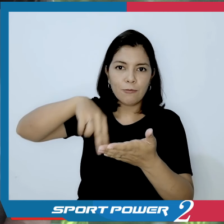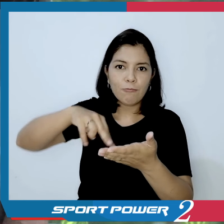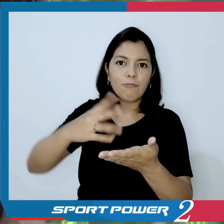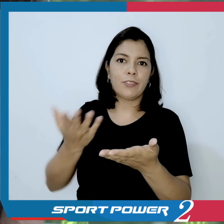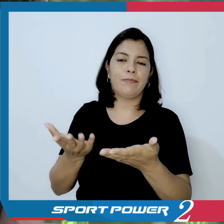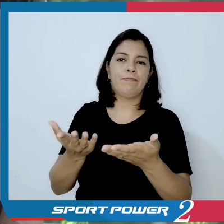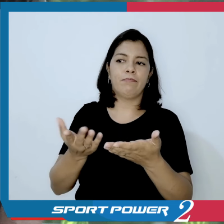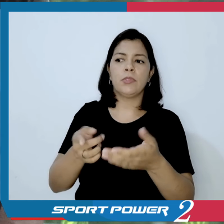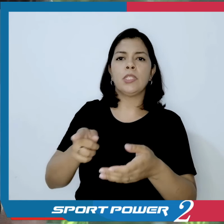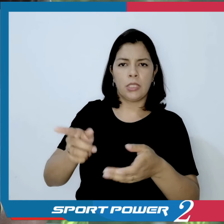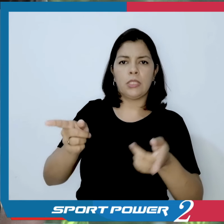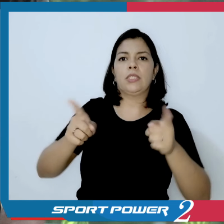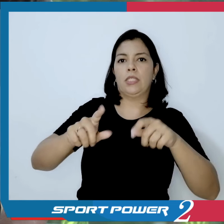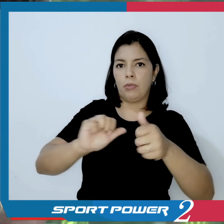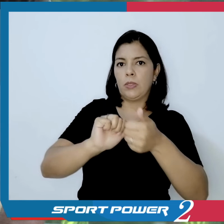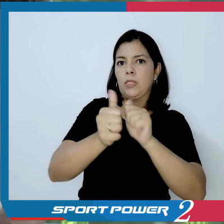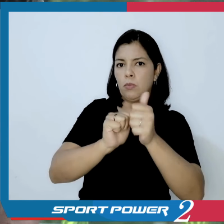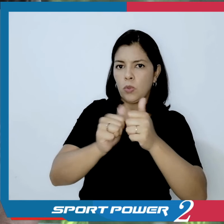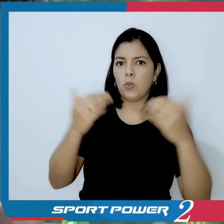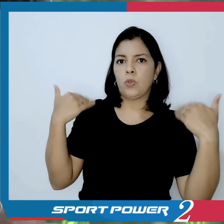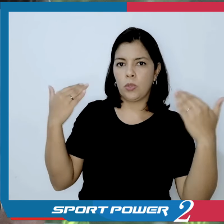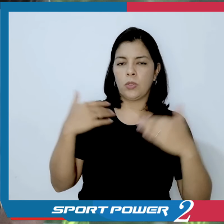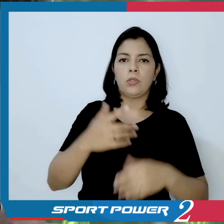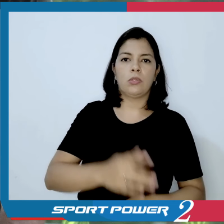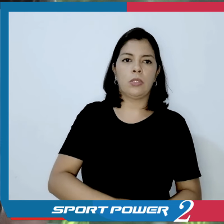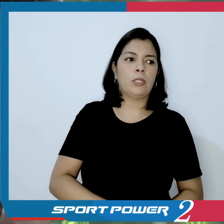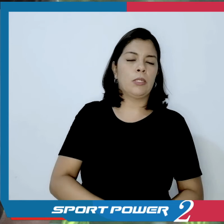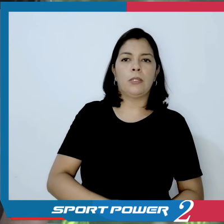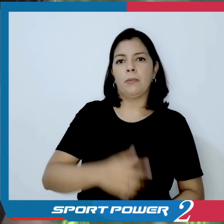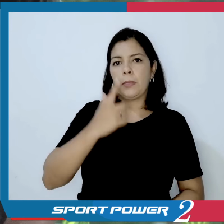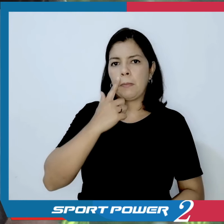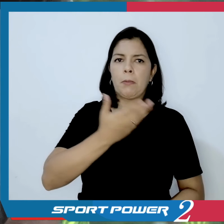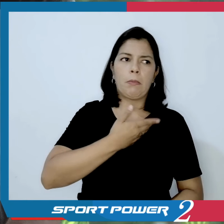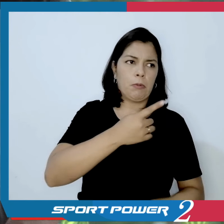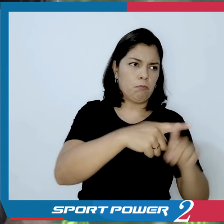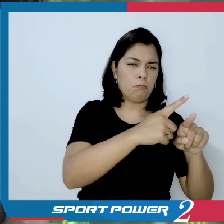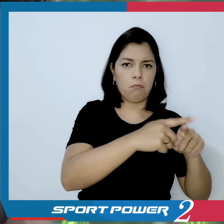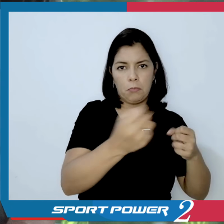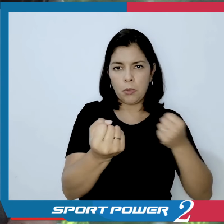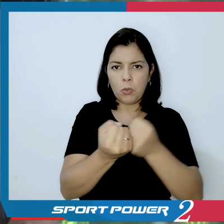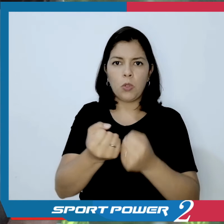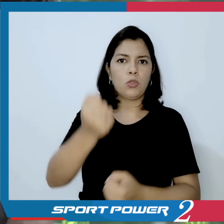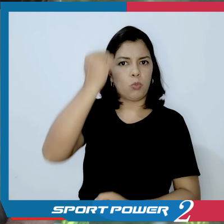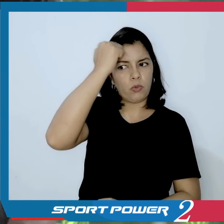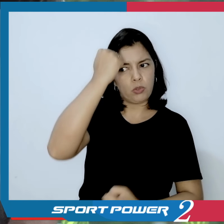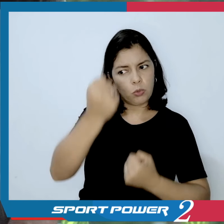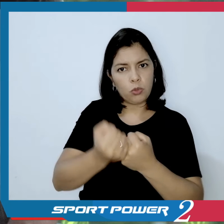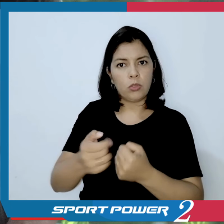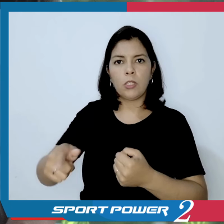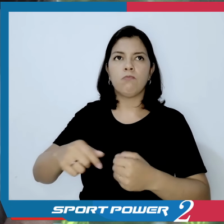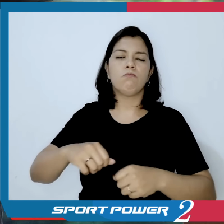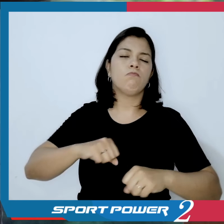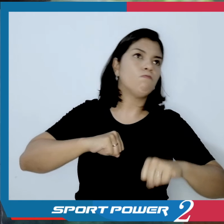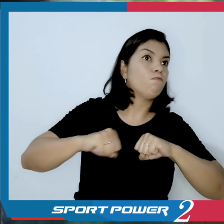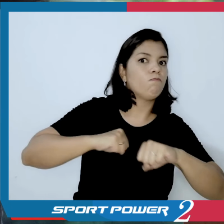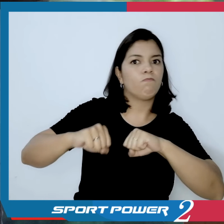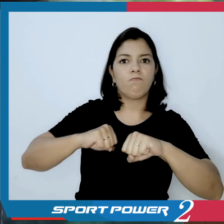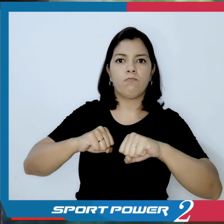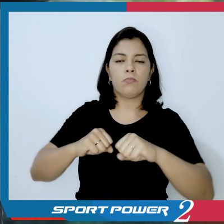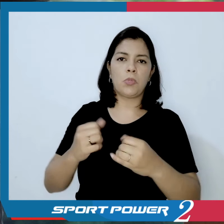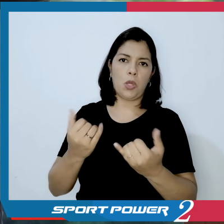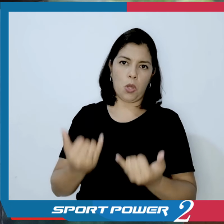sido muy deportista, ha tenido muy buen apoyo de los padres de familia, de los docentes, ha sido un niño muy inquieto.